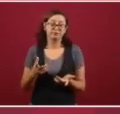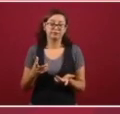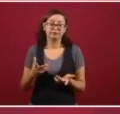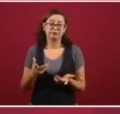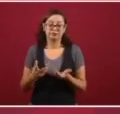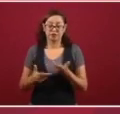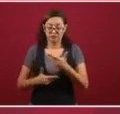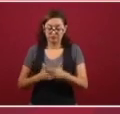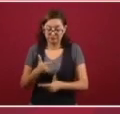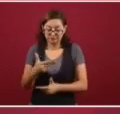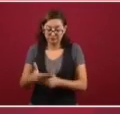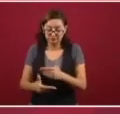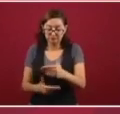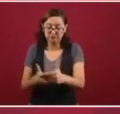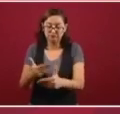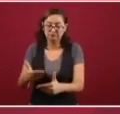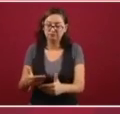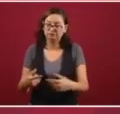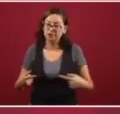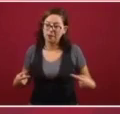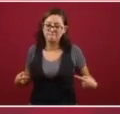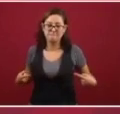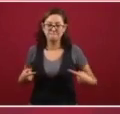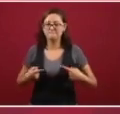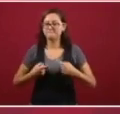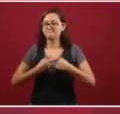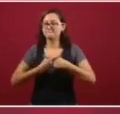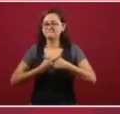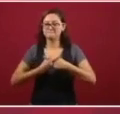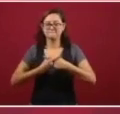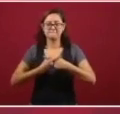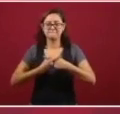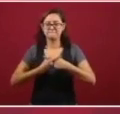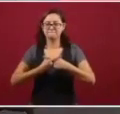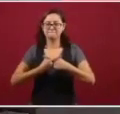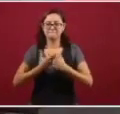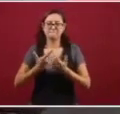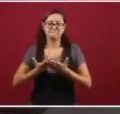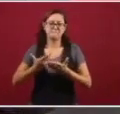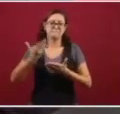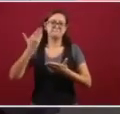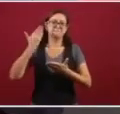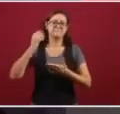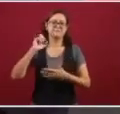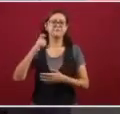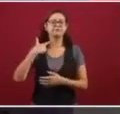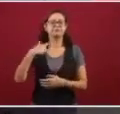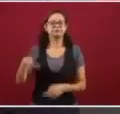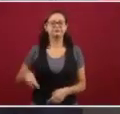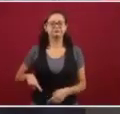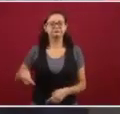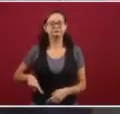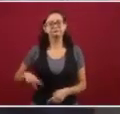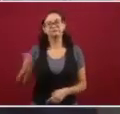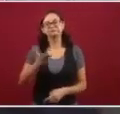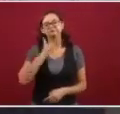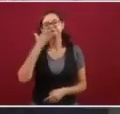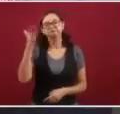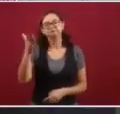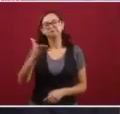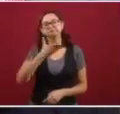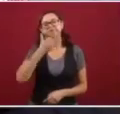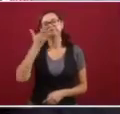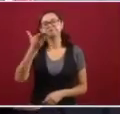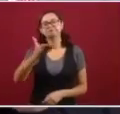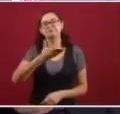este proceder a lo que se venía haciendo. El propósito